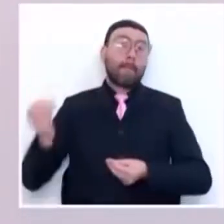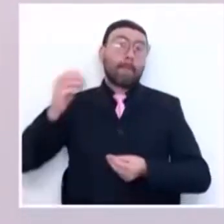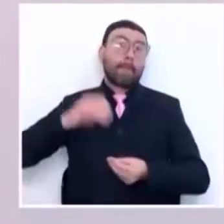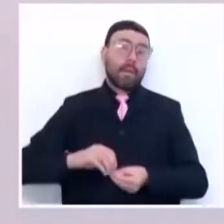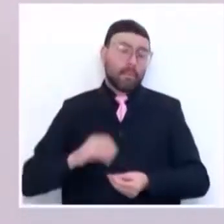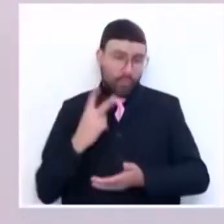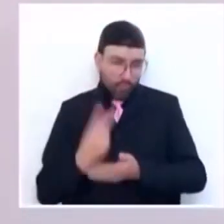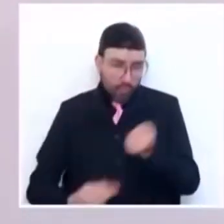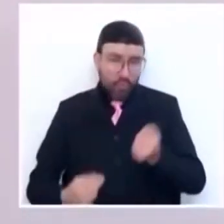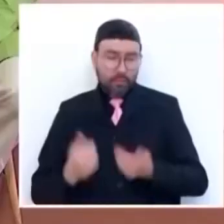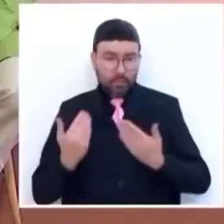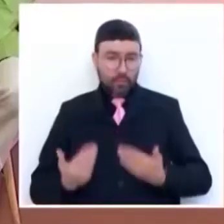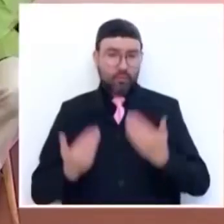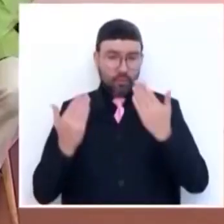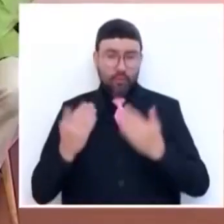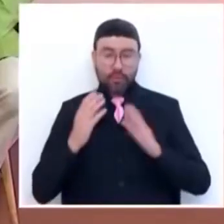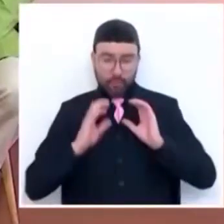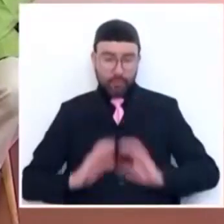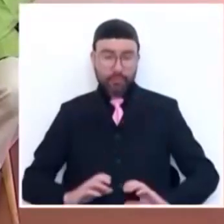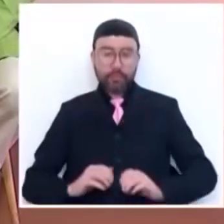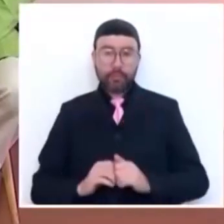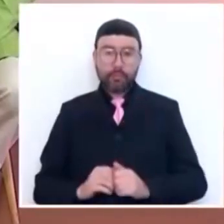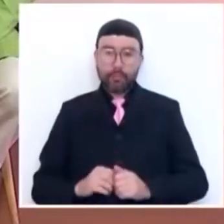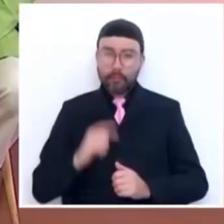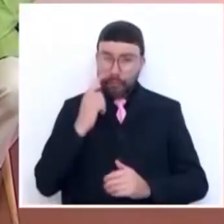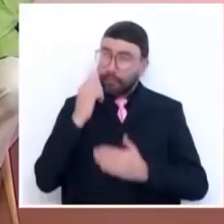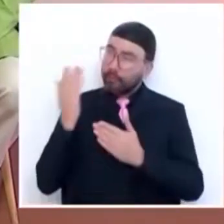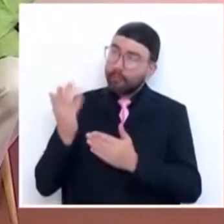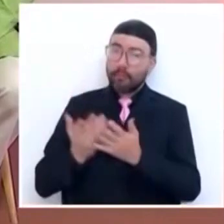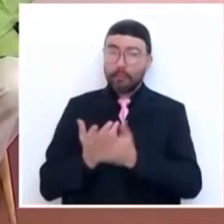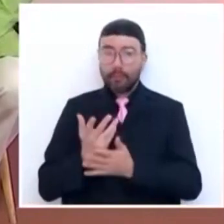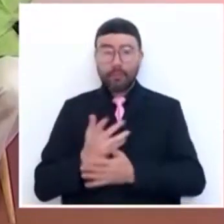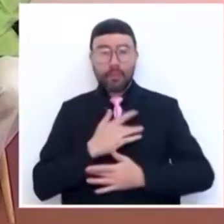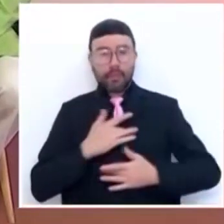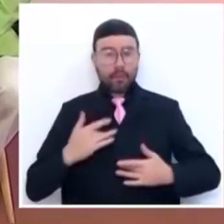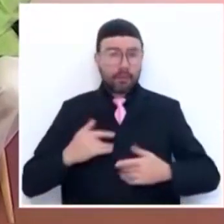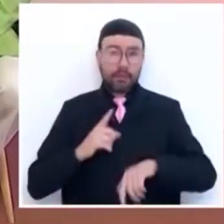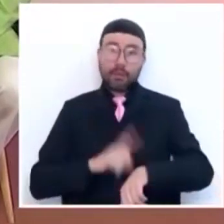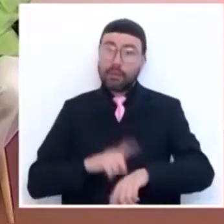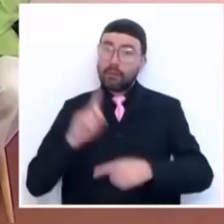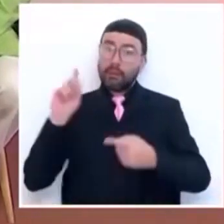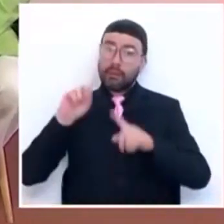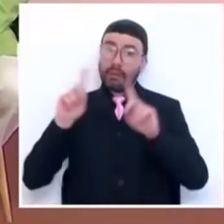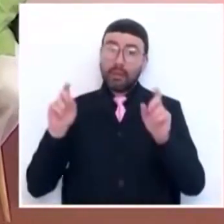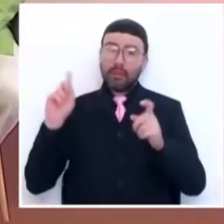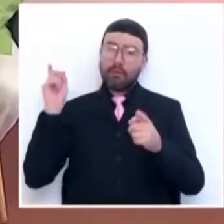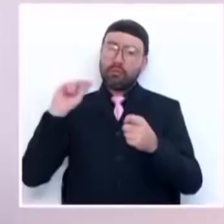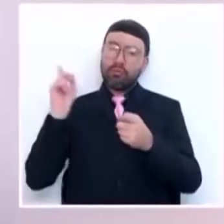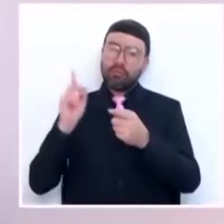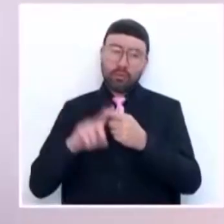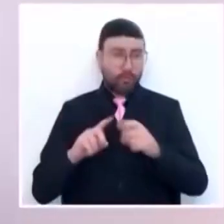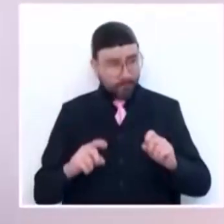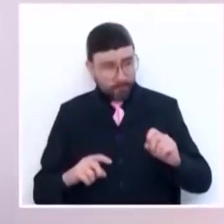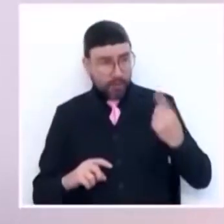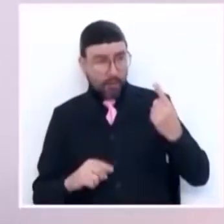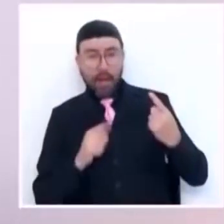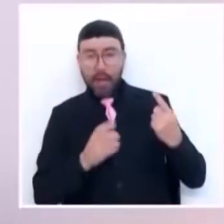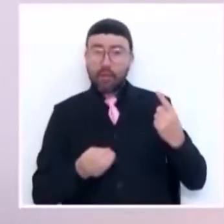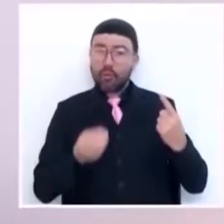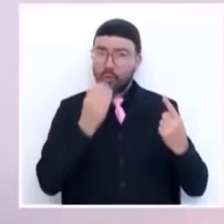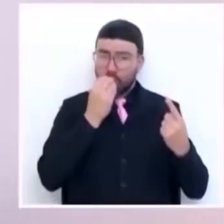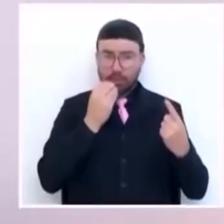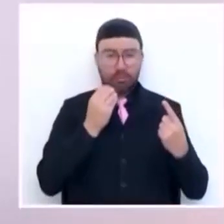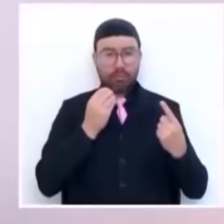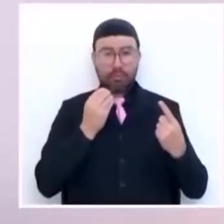doble nutrición a nuestro organismo. Bueno, vamos a ir a esas notas saludables porque el tema es muy largo. Ya tocamos el primer tema, que era el alimento